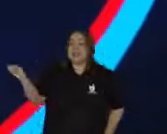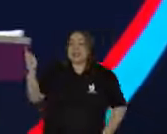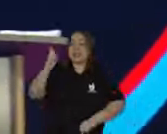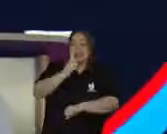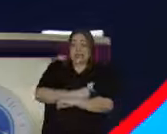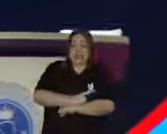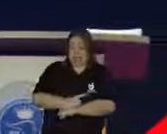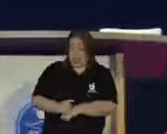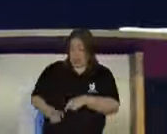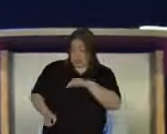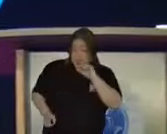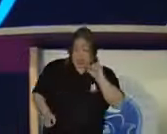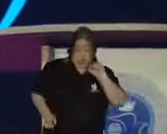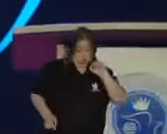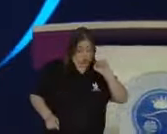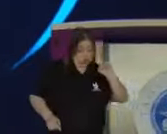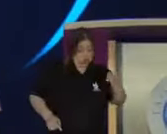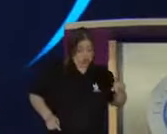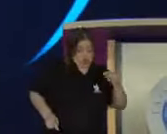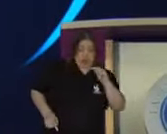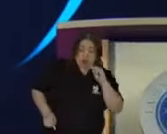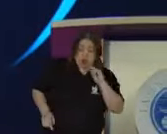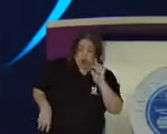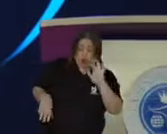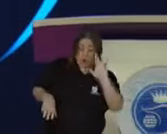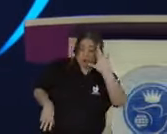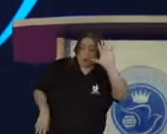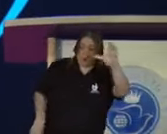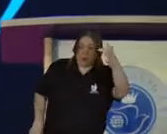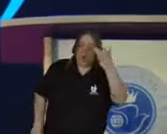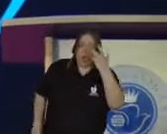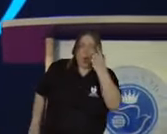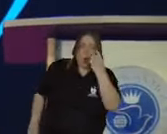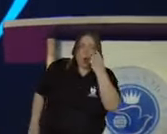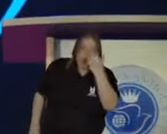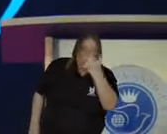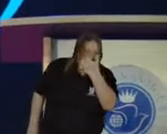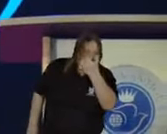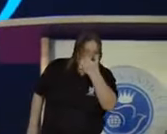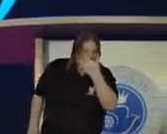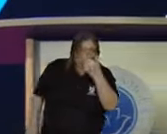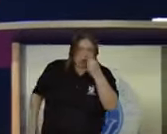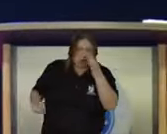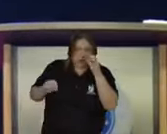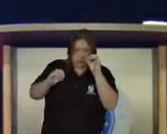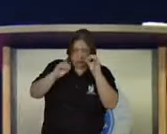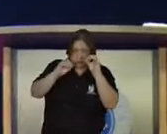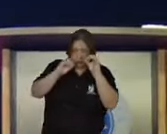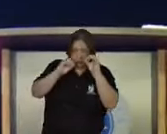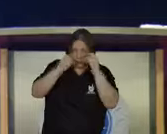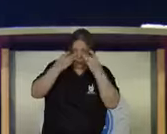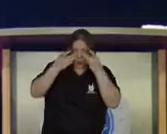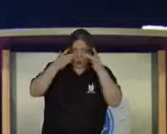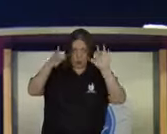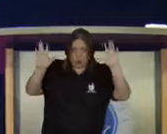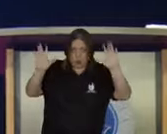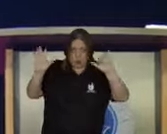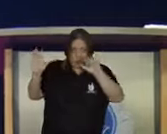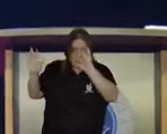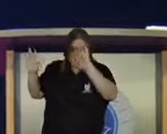que comas de este árbol, tus ojos serán abiertos y vas a ser igual